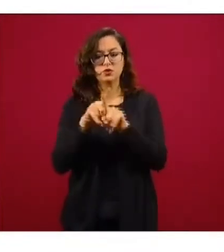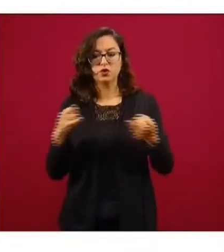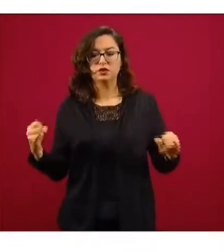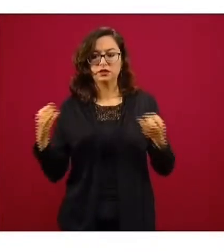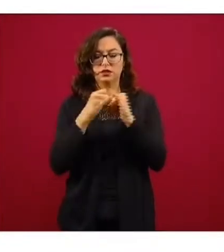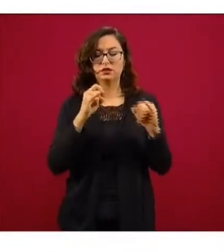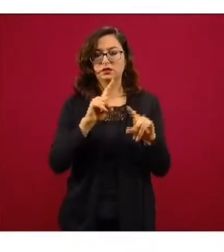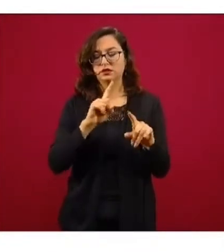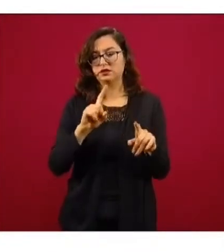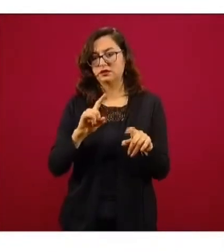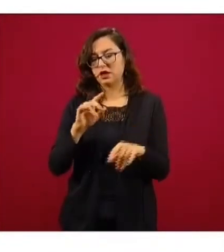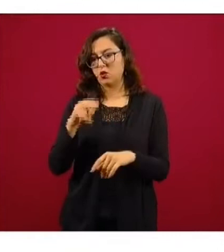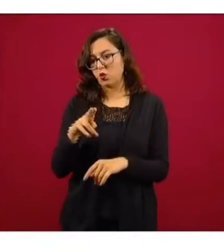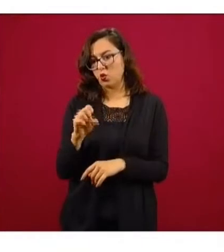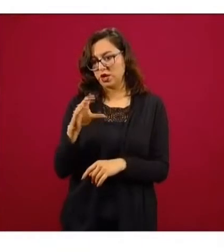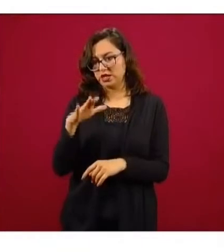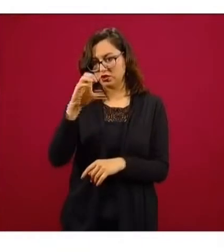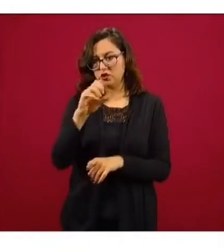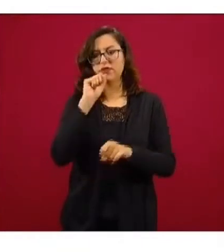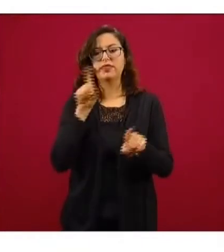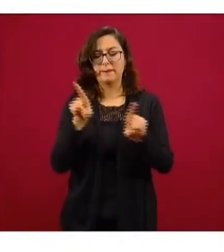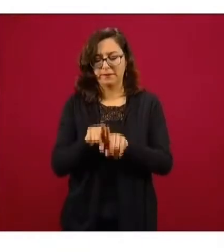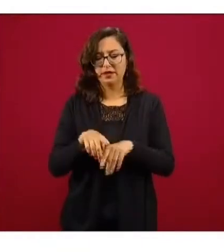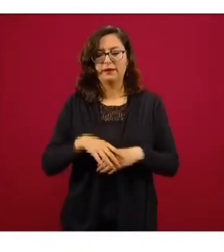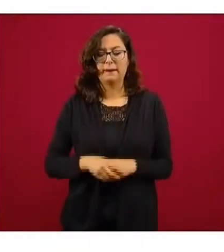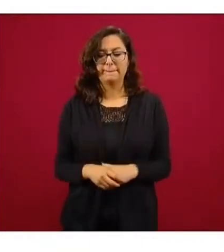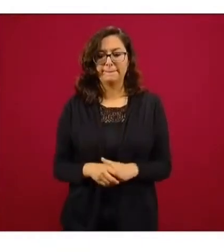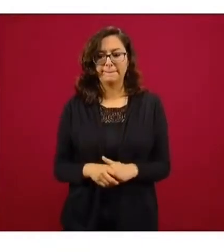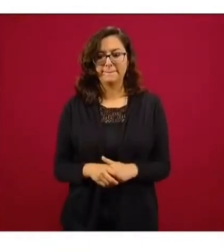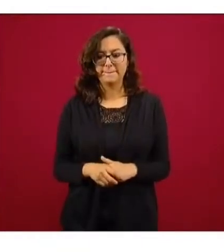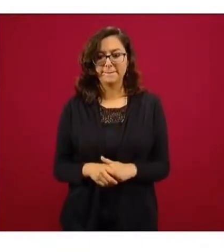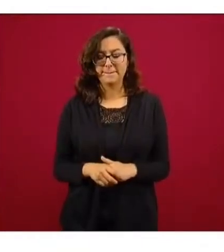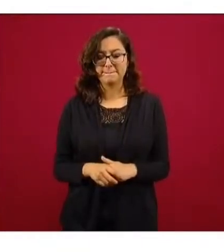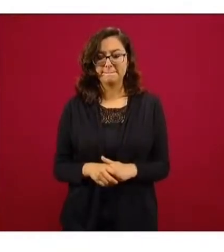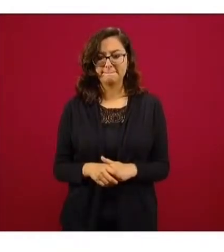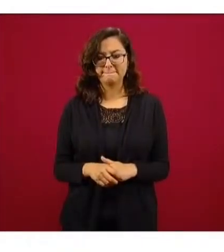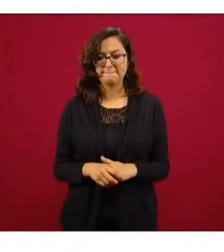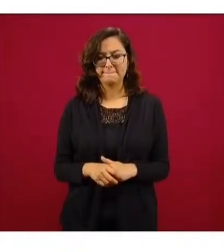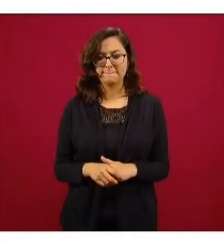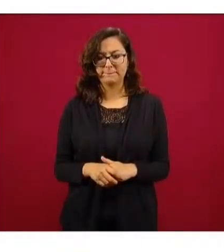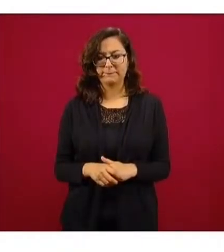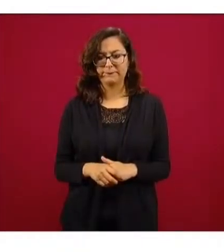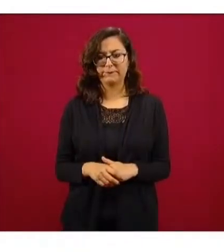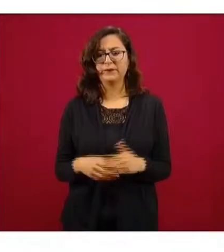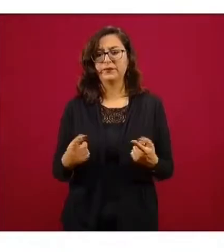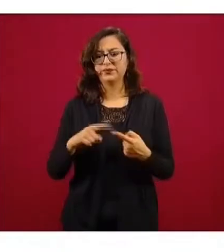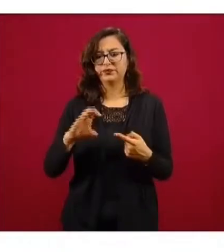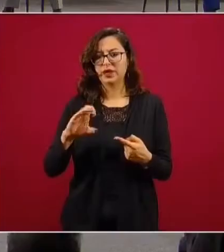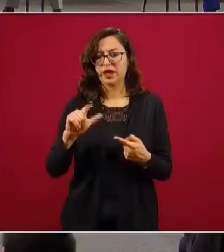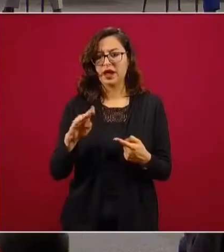instituciones de la ONU, como la UNESCO, y el apoyo en los procesos de licitación internacional de